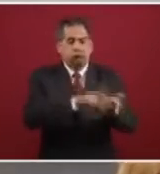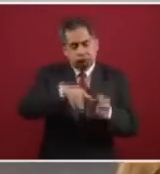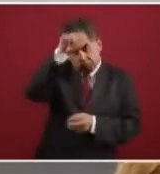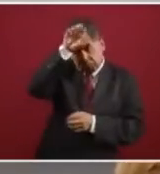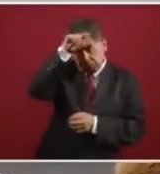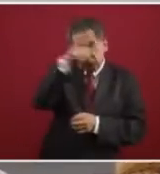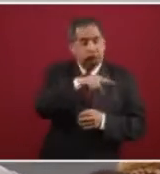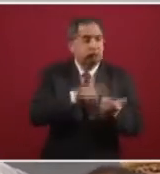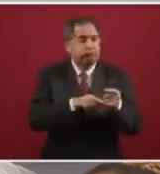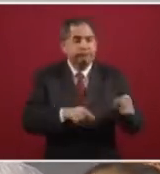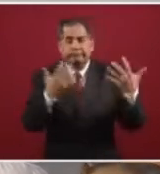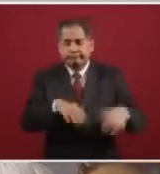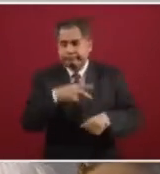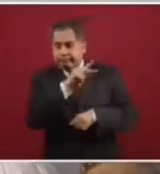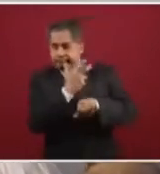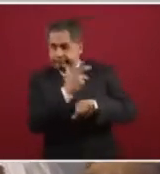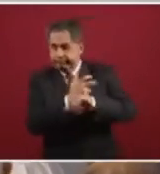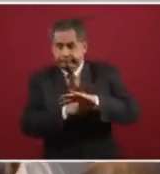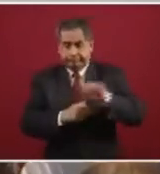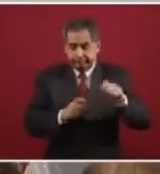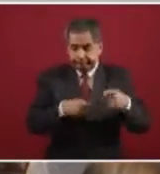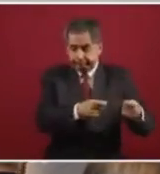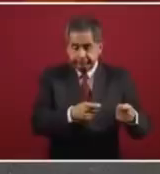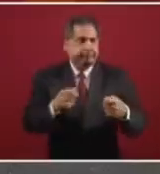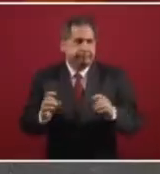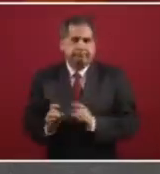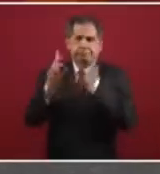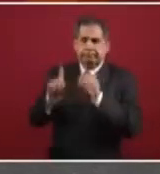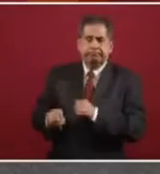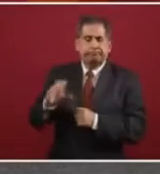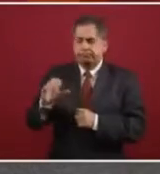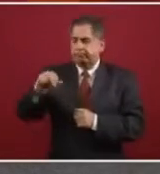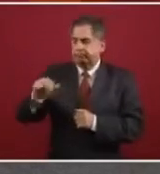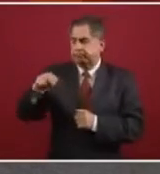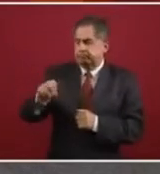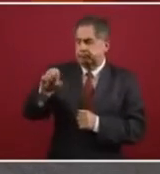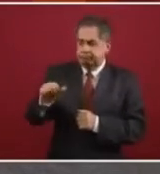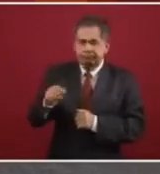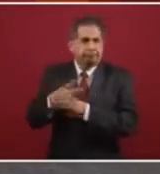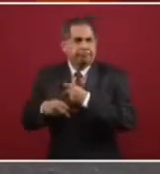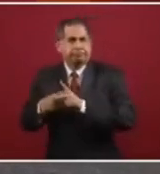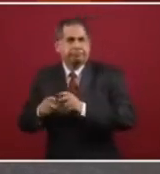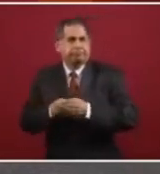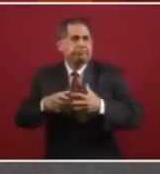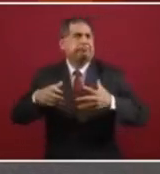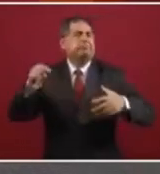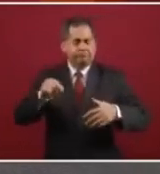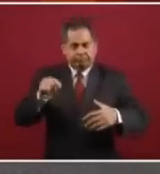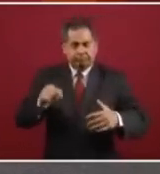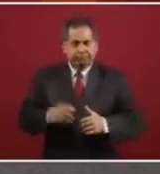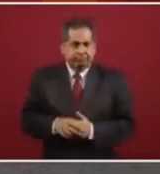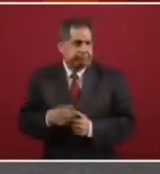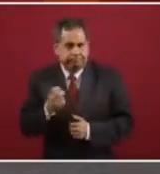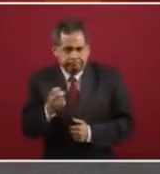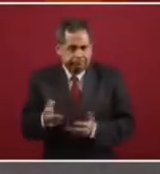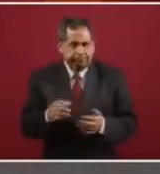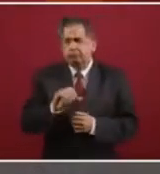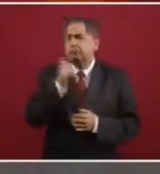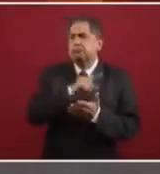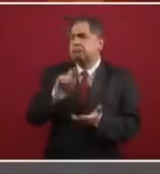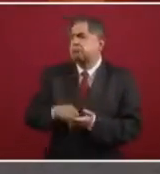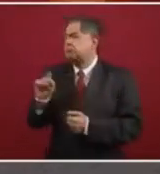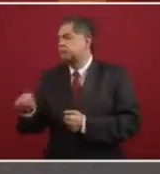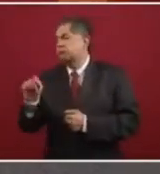minera estadounidense, surge en Cananea y empieza a crecer. Y así en otros